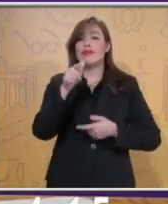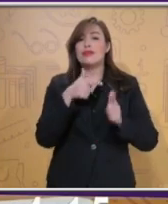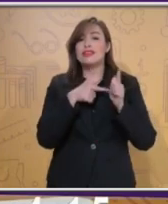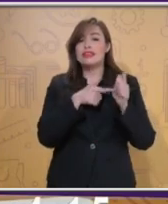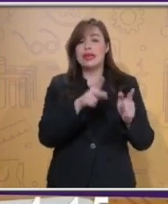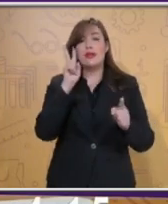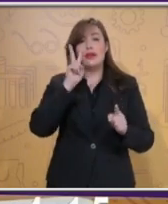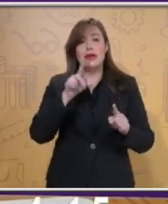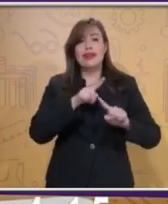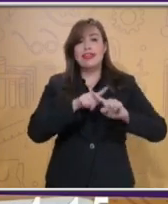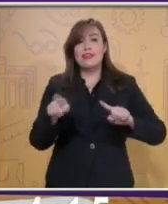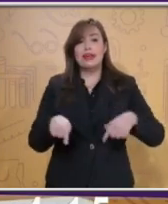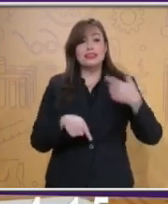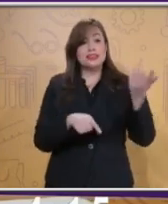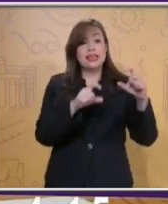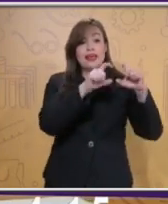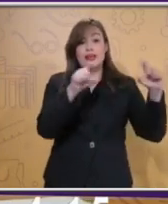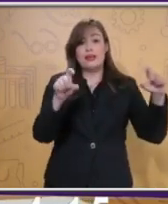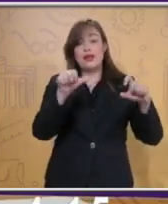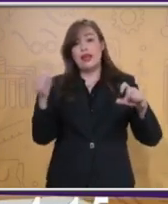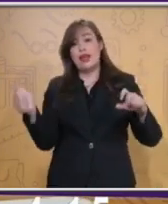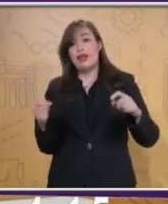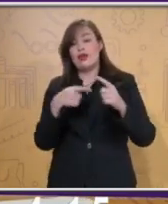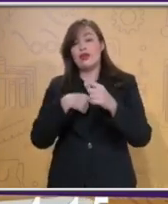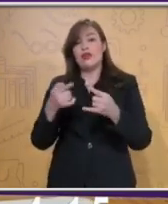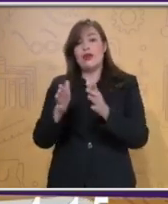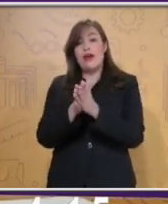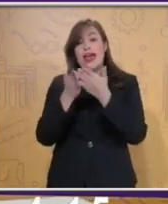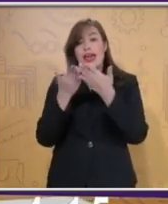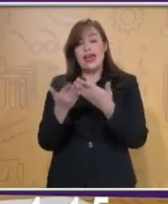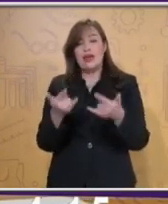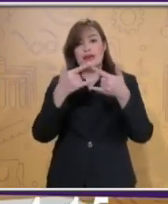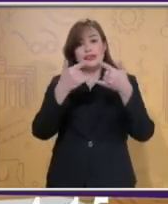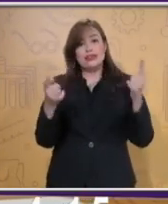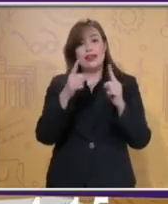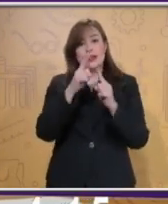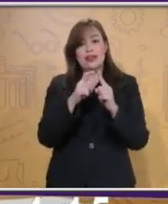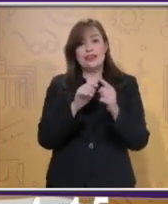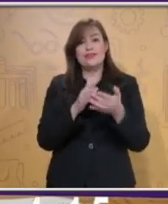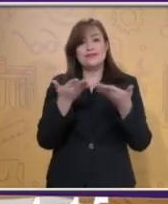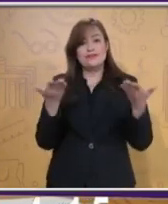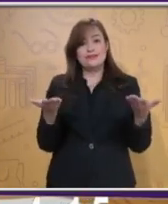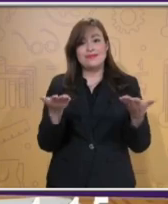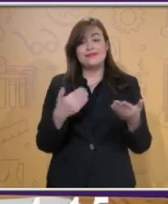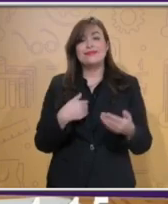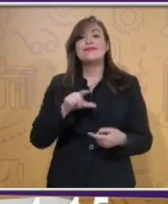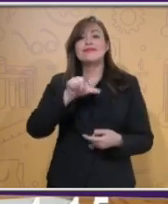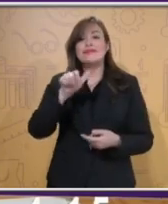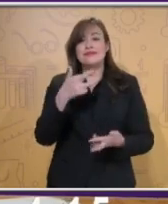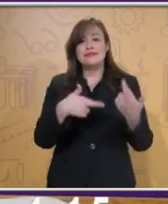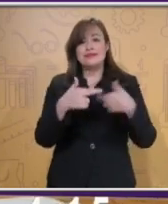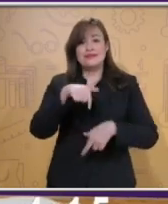the differences between the comic strips with different panels or with just one panel. We'll come back.